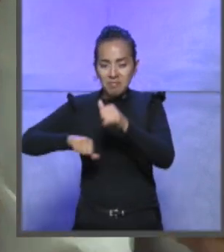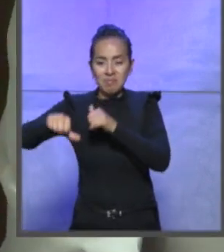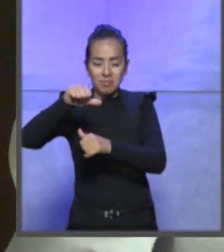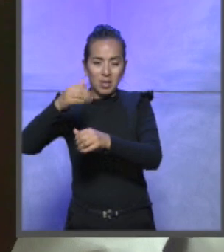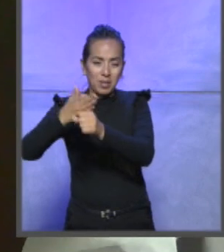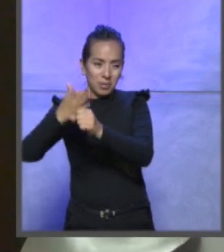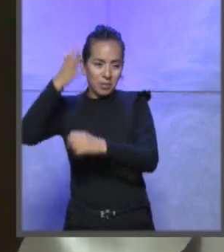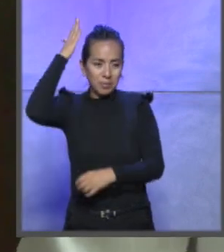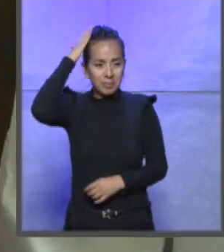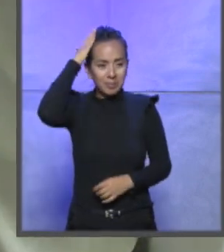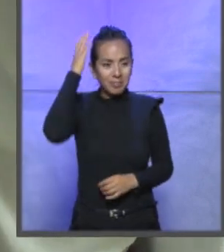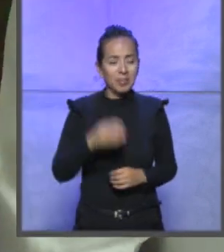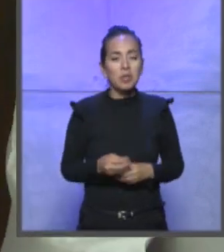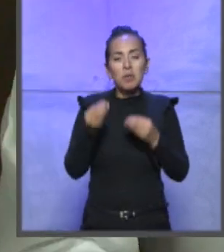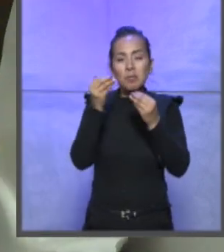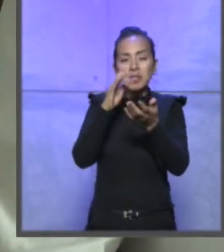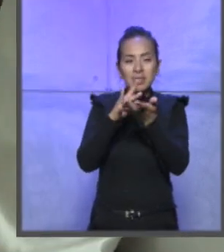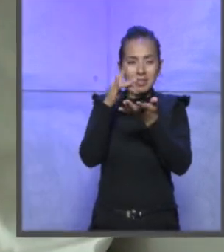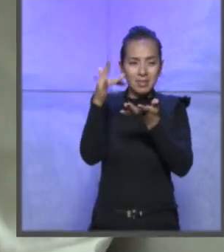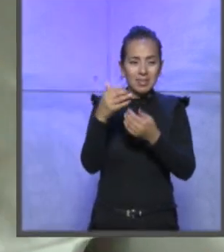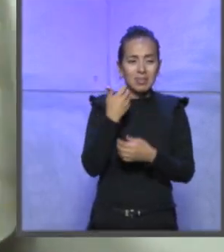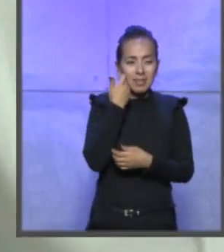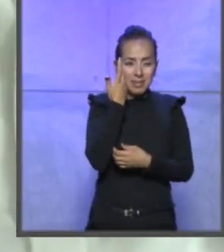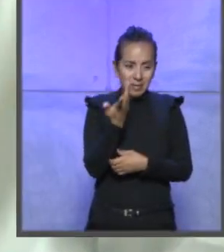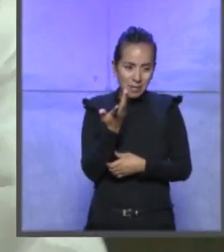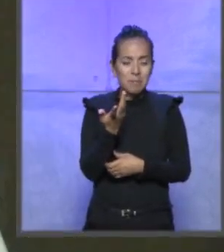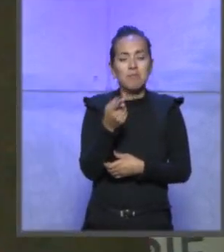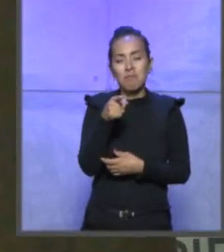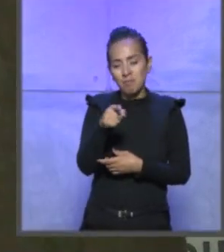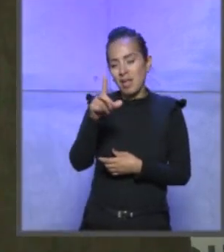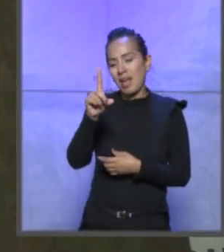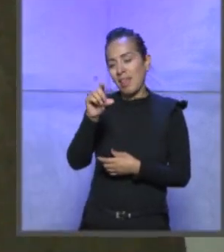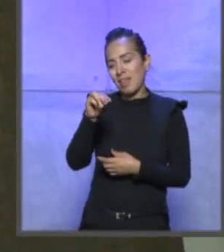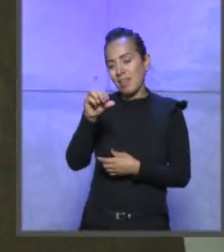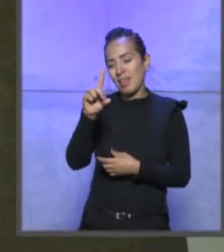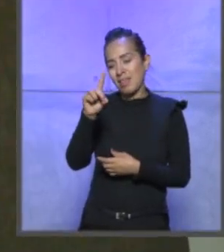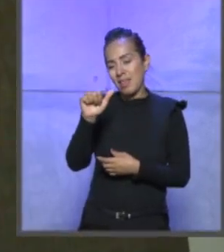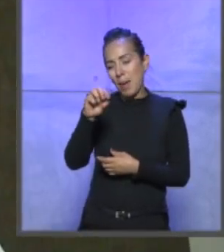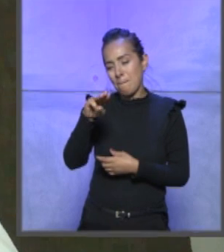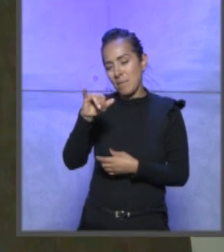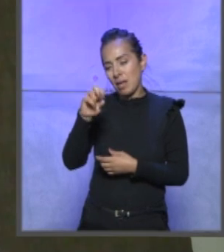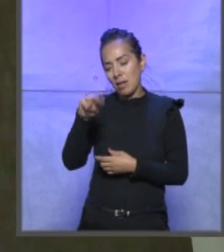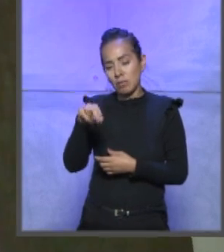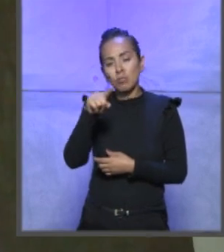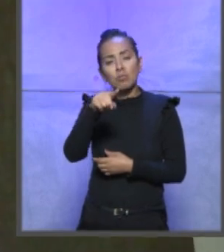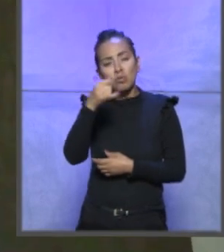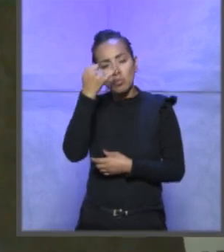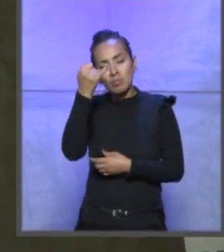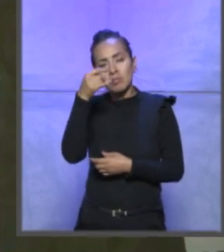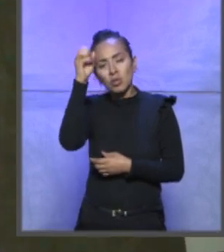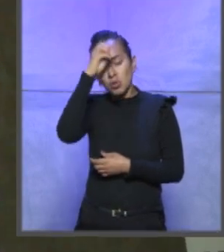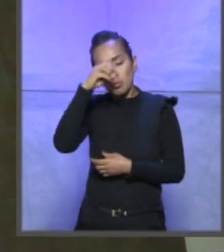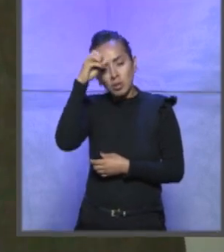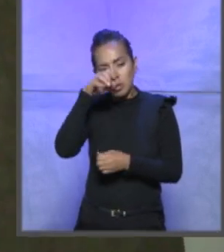Gracias, Carla. Damián, pues para cerrar quisiéramos escuchar qué opinión te merece todo lo que has escuchado. Comentábamos que al final son ideas,